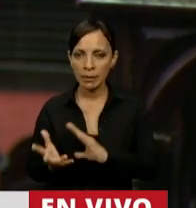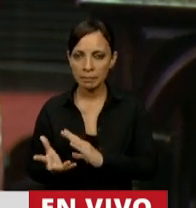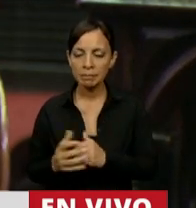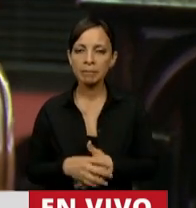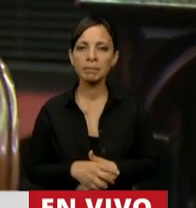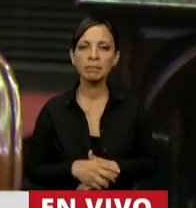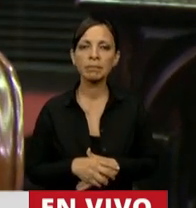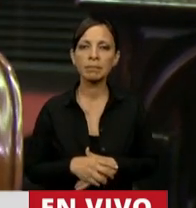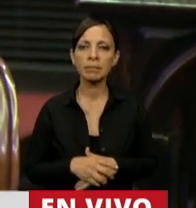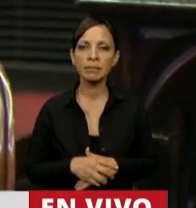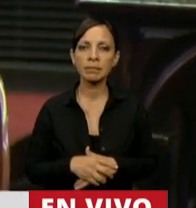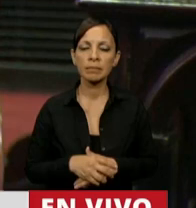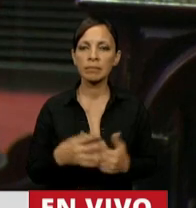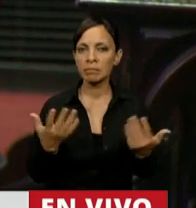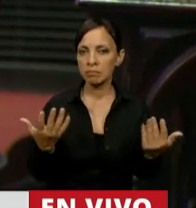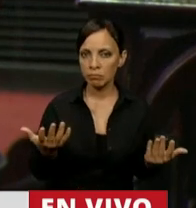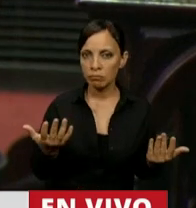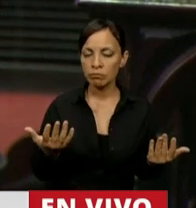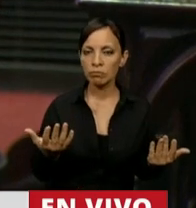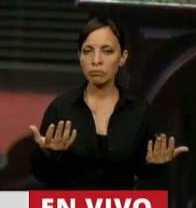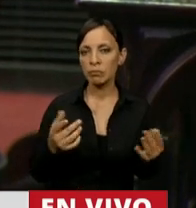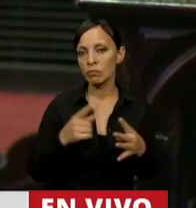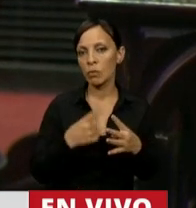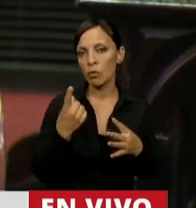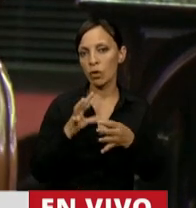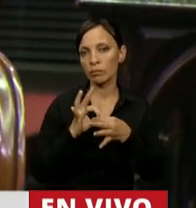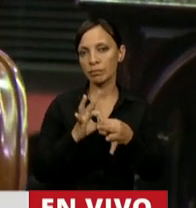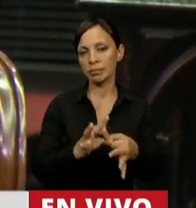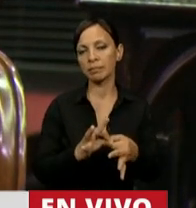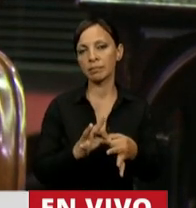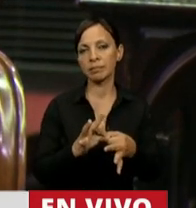que, por supuesto, uno tendrá que ver con lo que ya